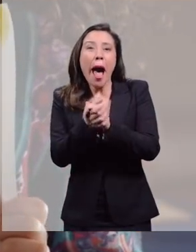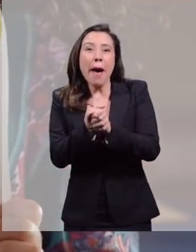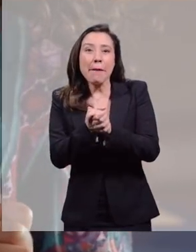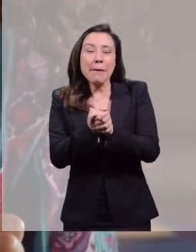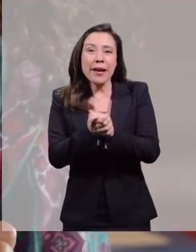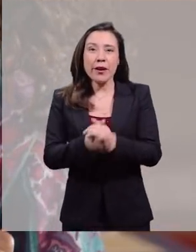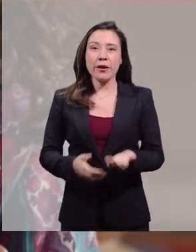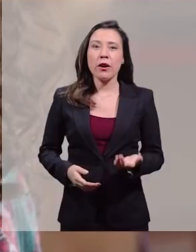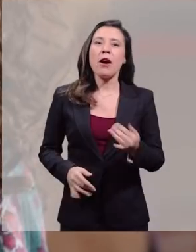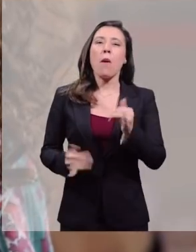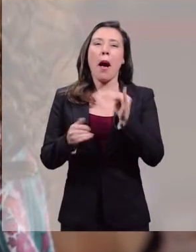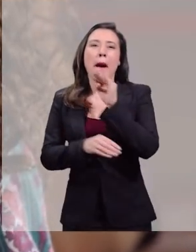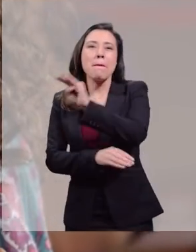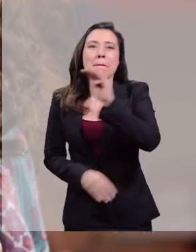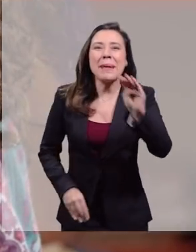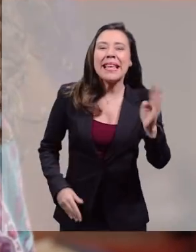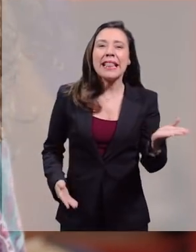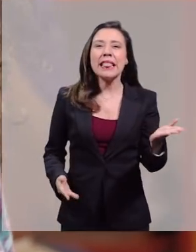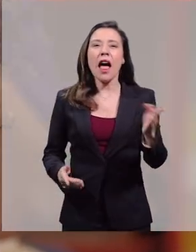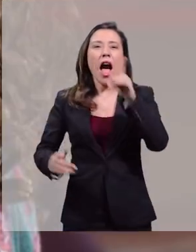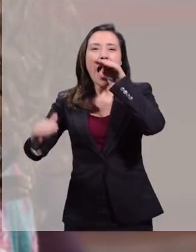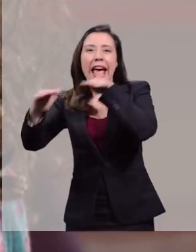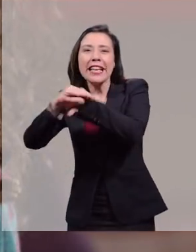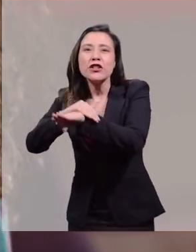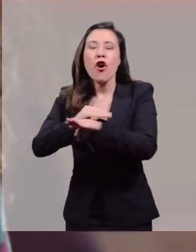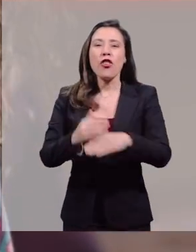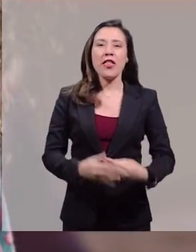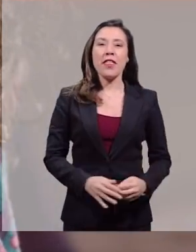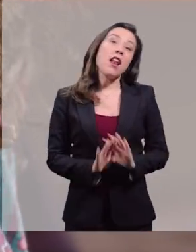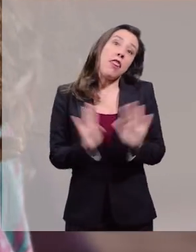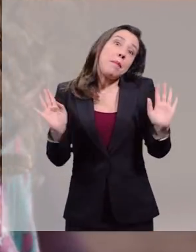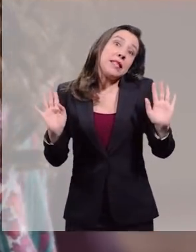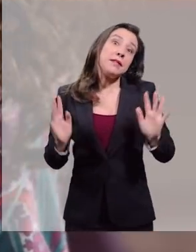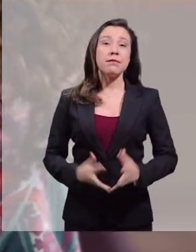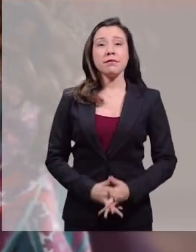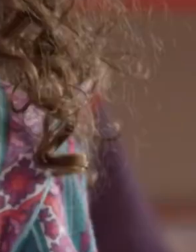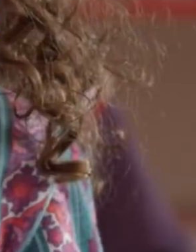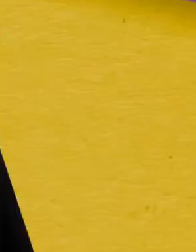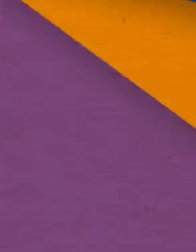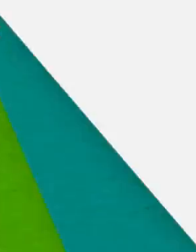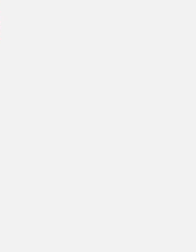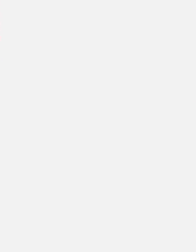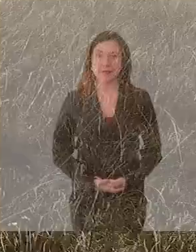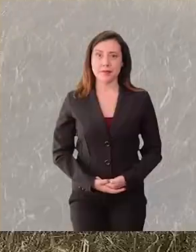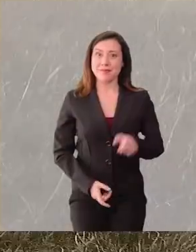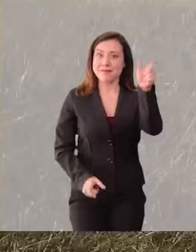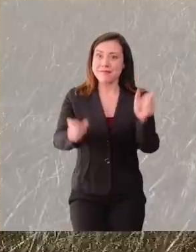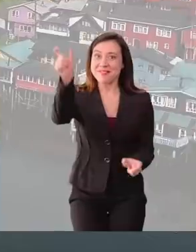mis amigos. A la pinta espejo, a la escondida, eso nomás.